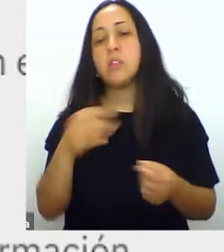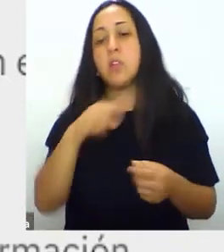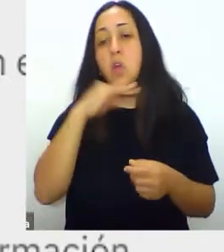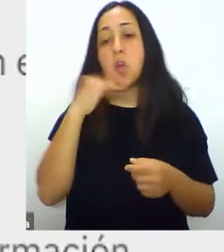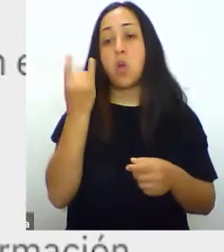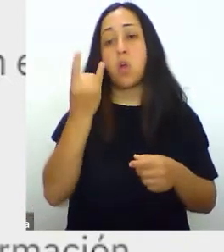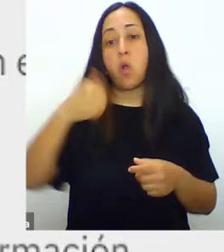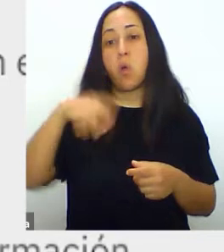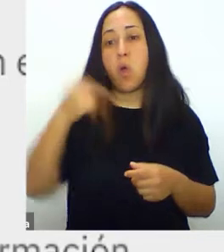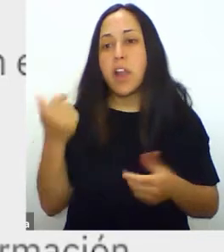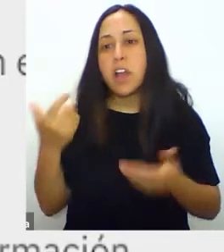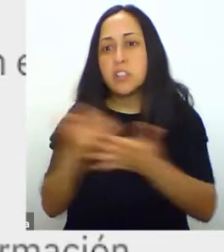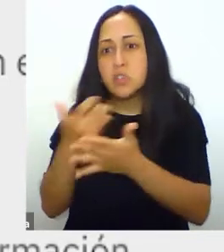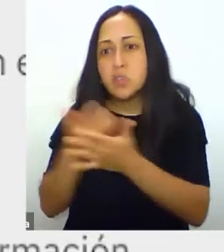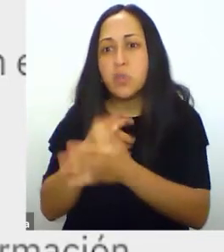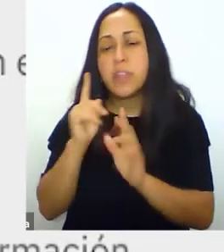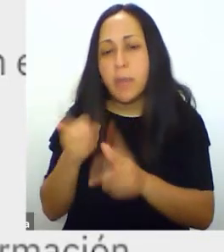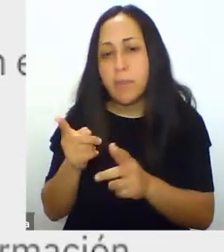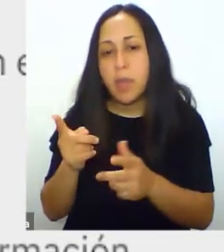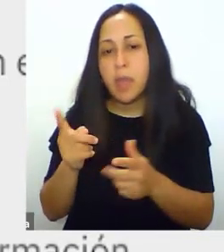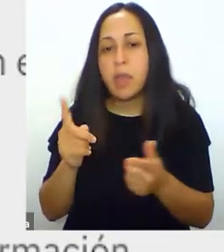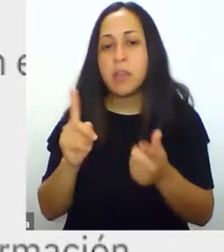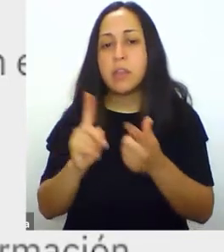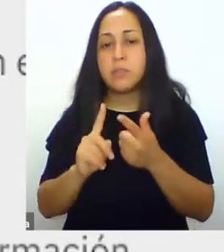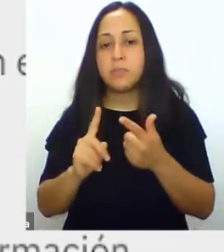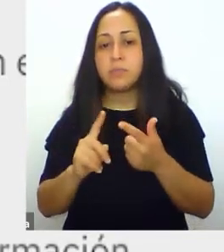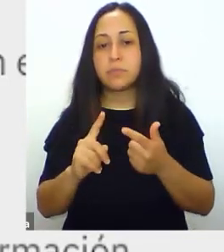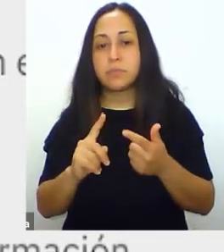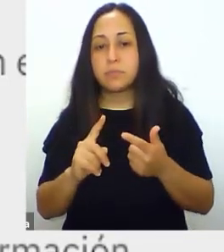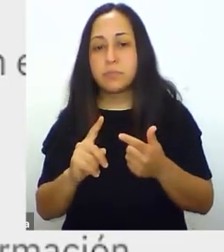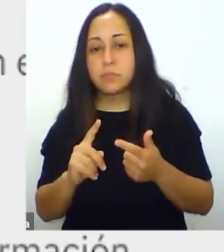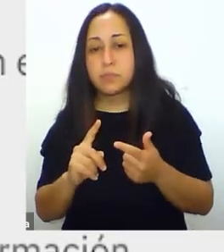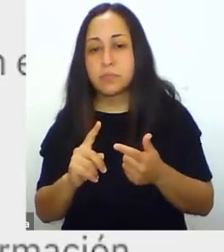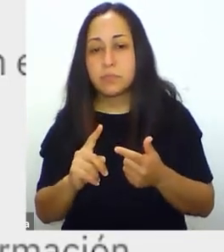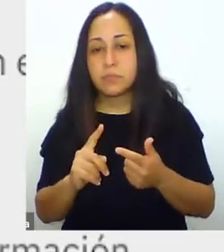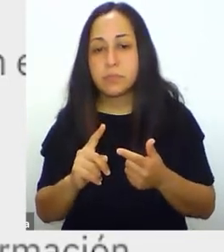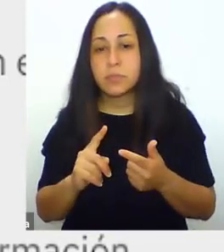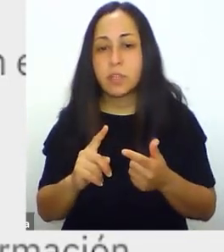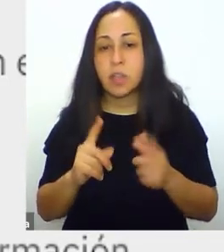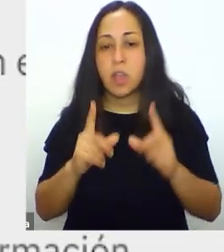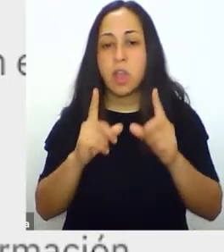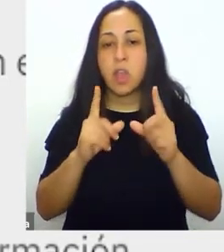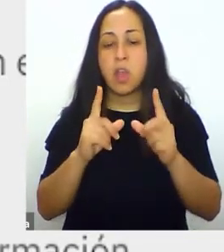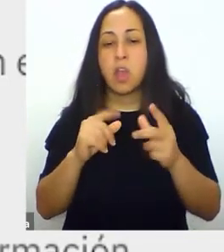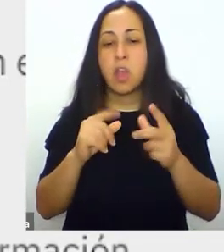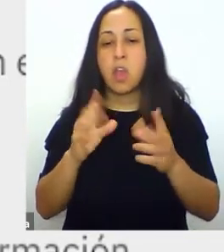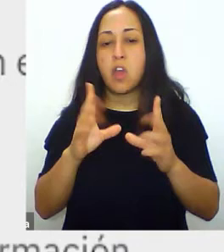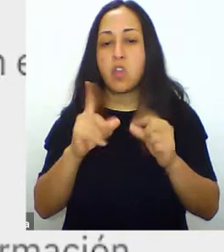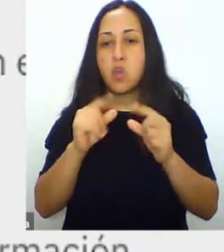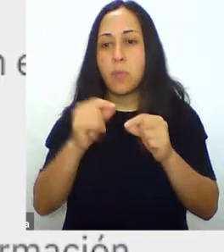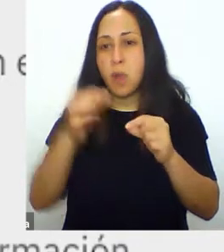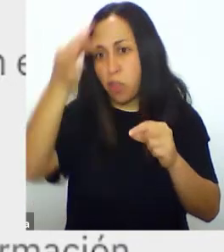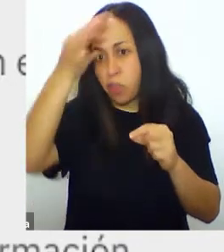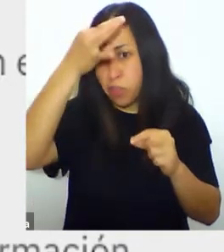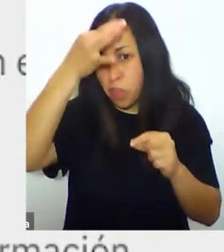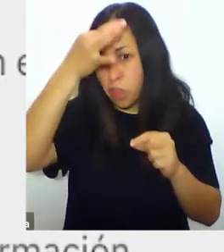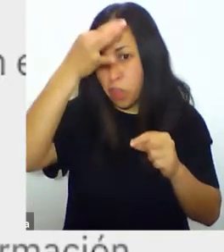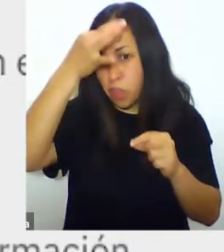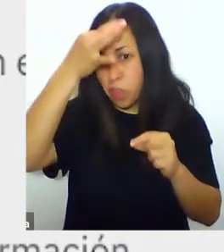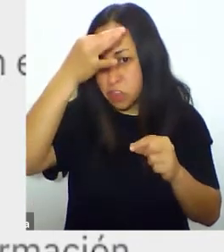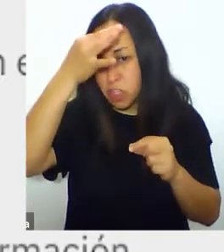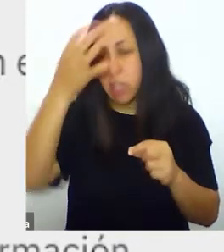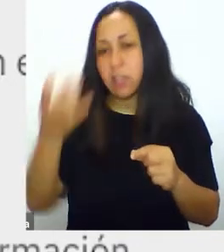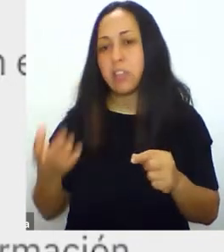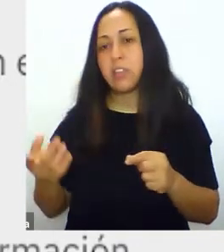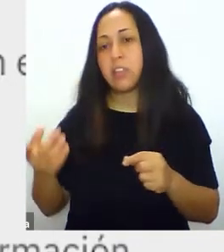Juana está sufriendo también de lo que es la afectación de canales de expresión, que es el tipo 12 de